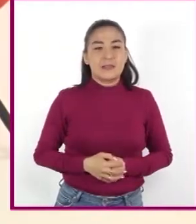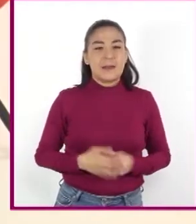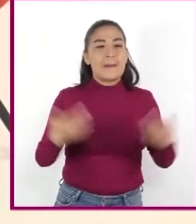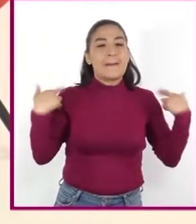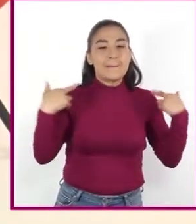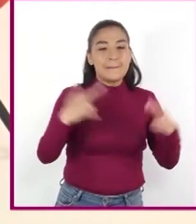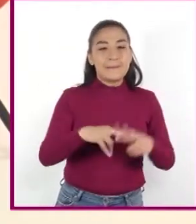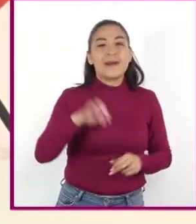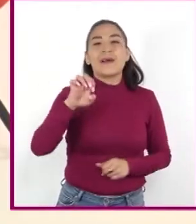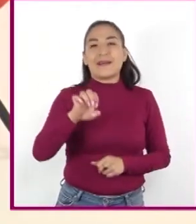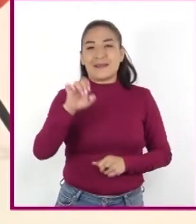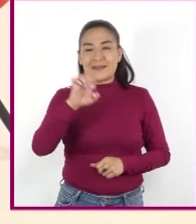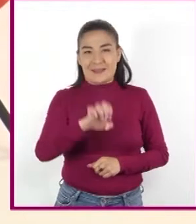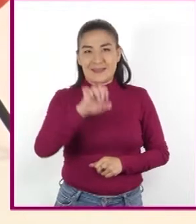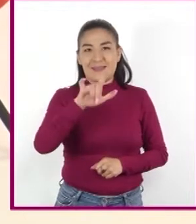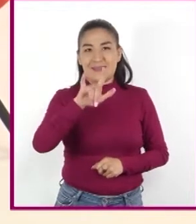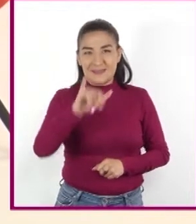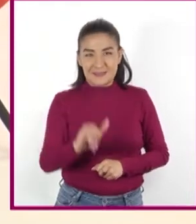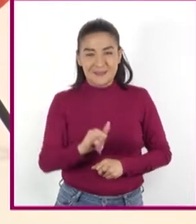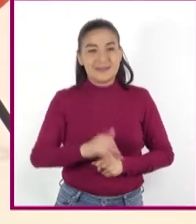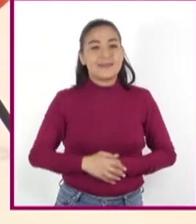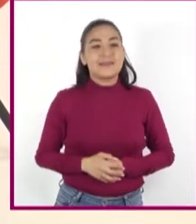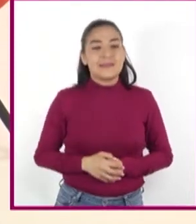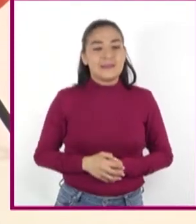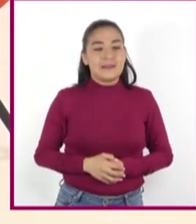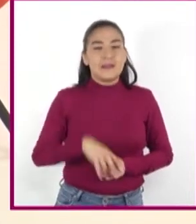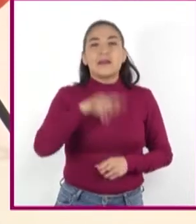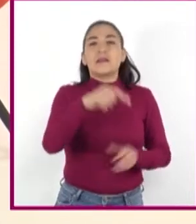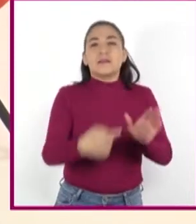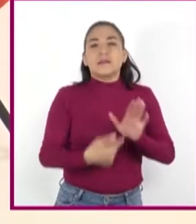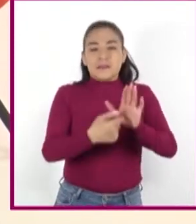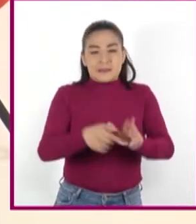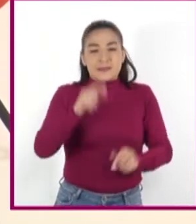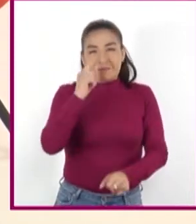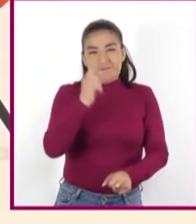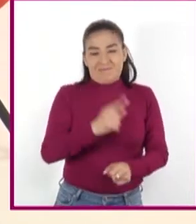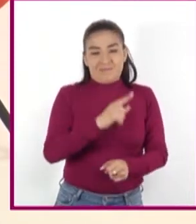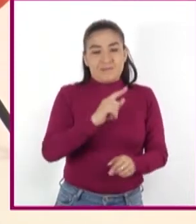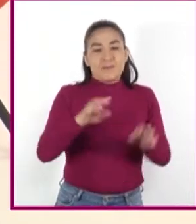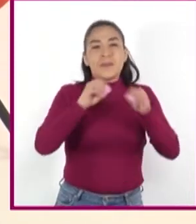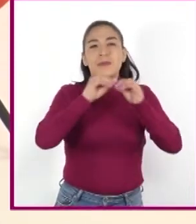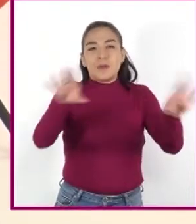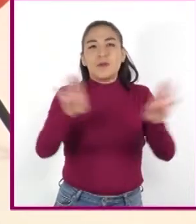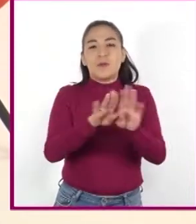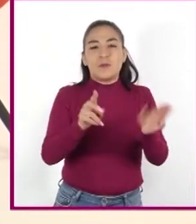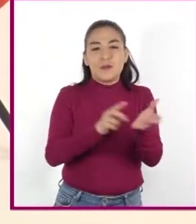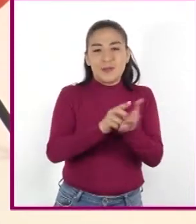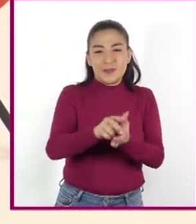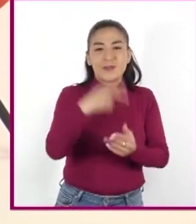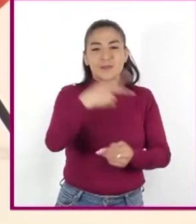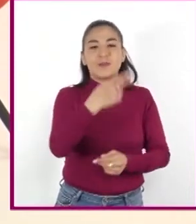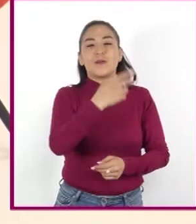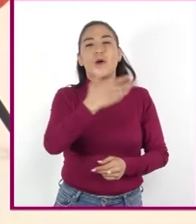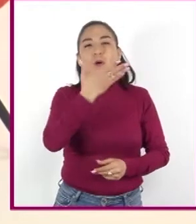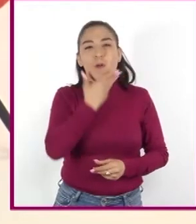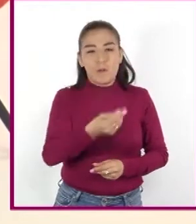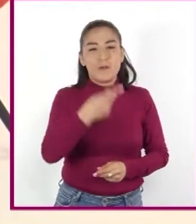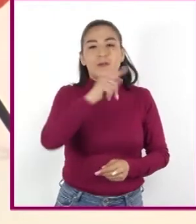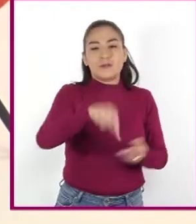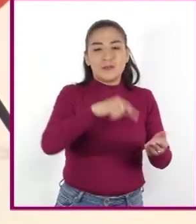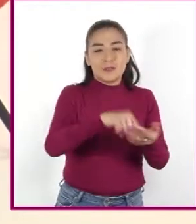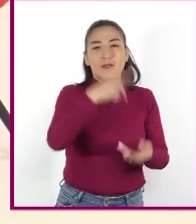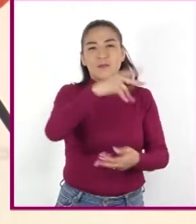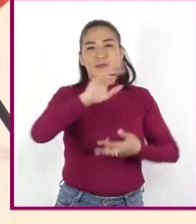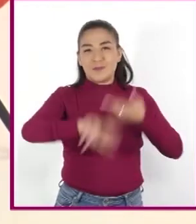Maestra Eli. Por 1 punto, es la Declaración de los Derechos del Hombre y del Ciudadano, un documento fundamental de la